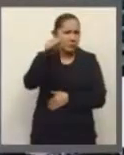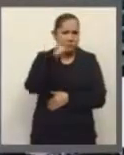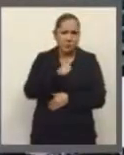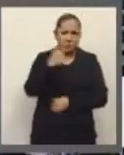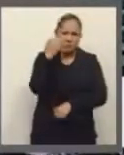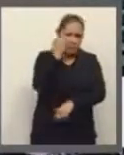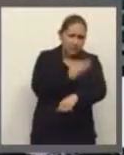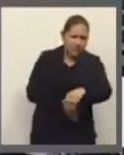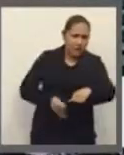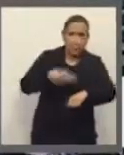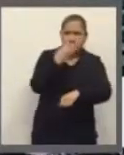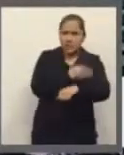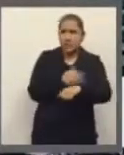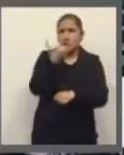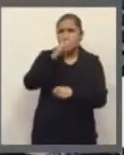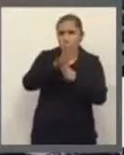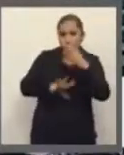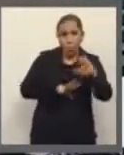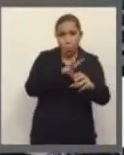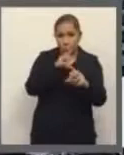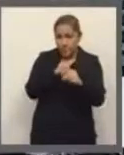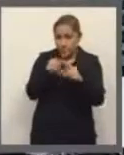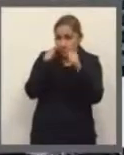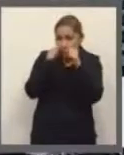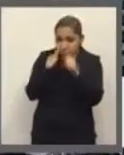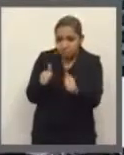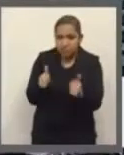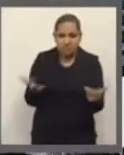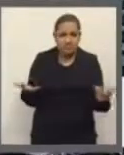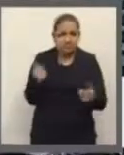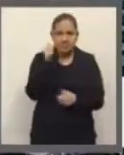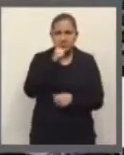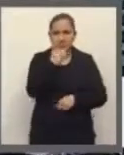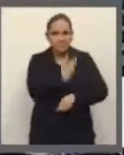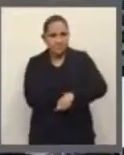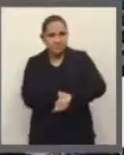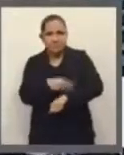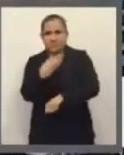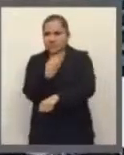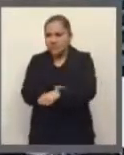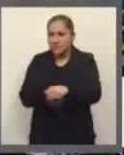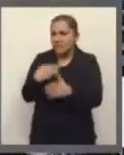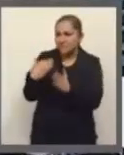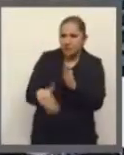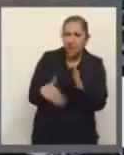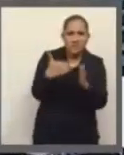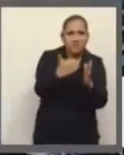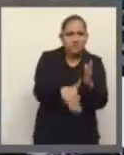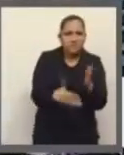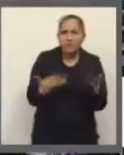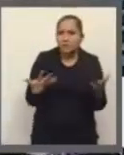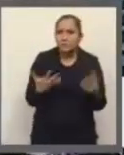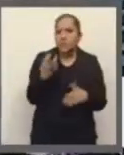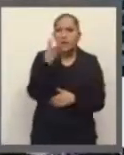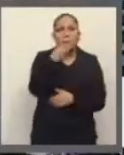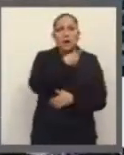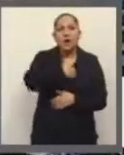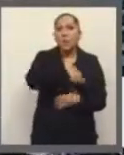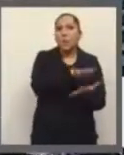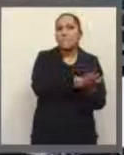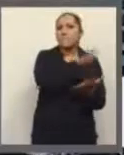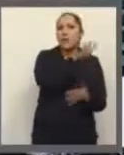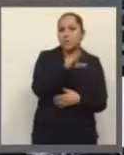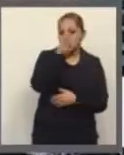La política pública utilizada se ha basado en una criminalización